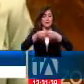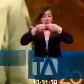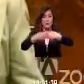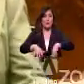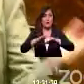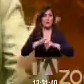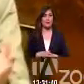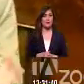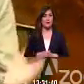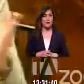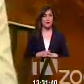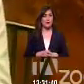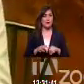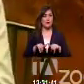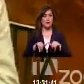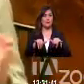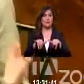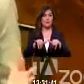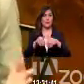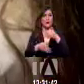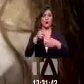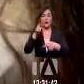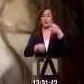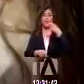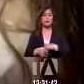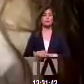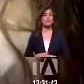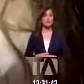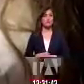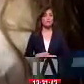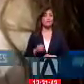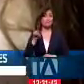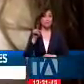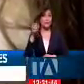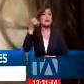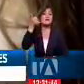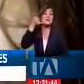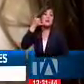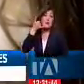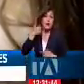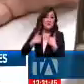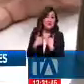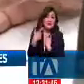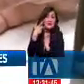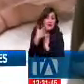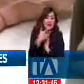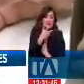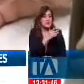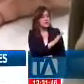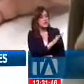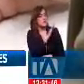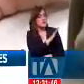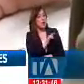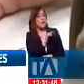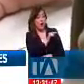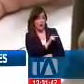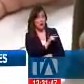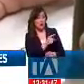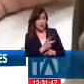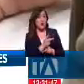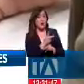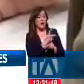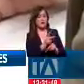facultades para continuar adelante con el proceso. Informó que recibió 3 llamadas amenazantes y una de ellas dijo que habrían tomado el